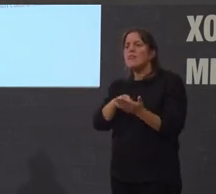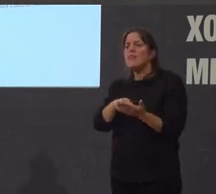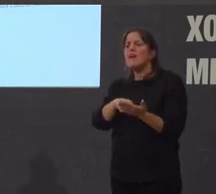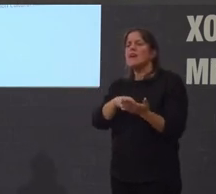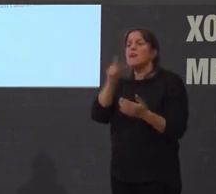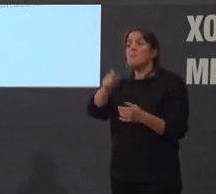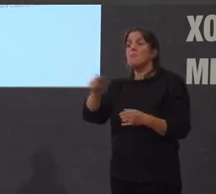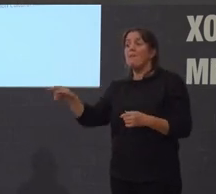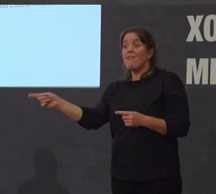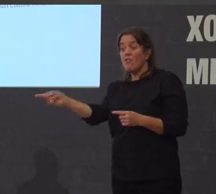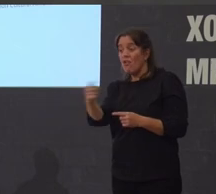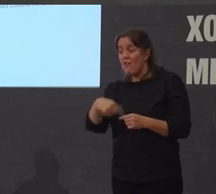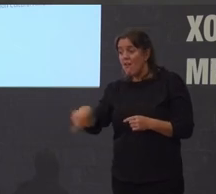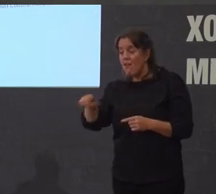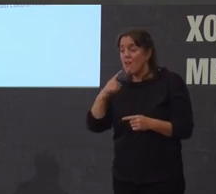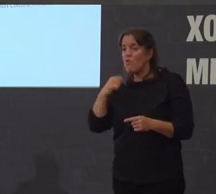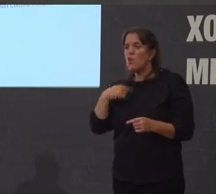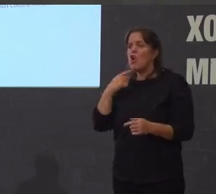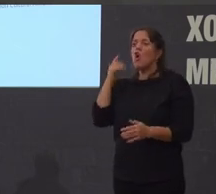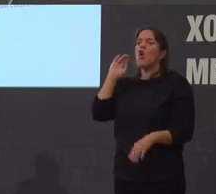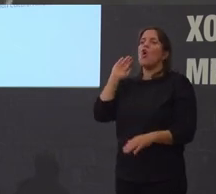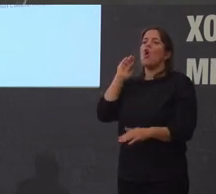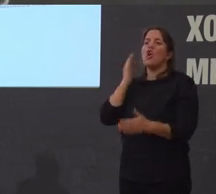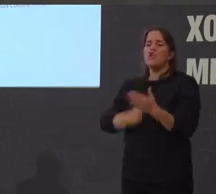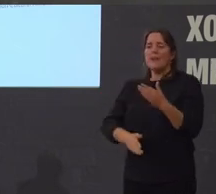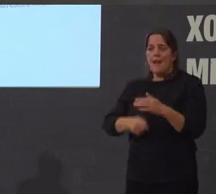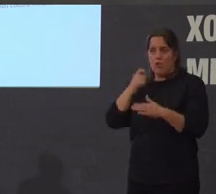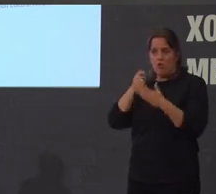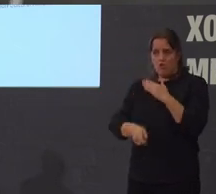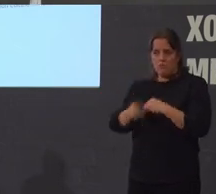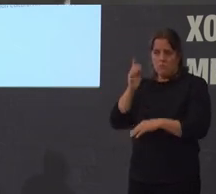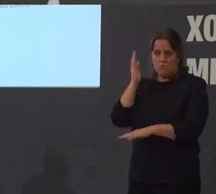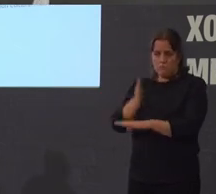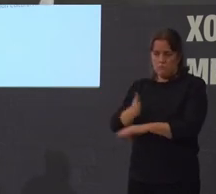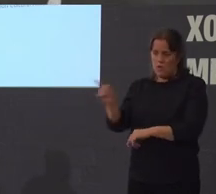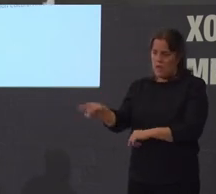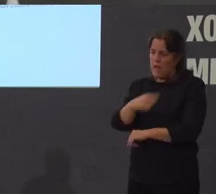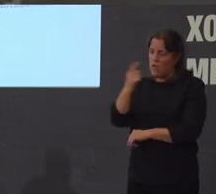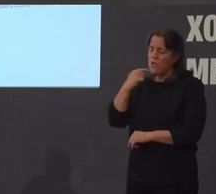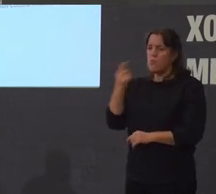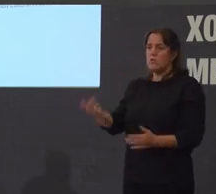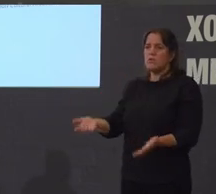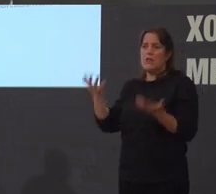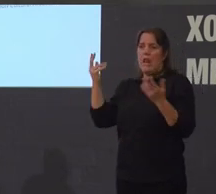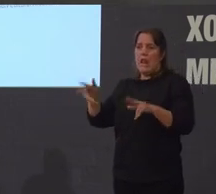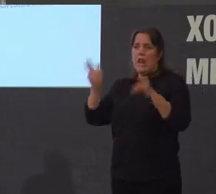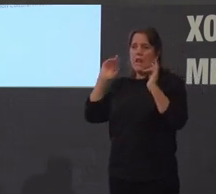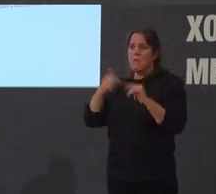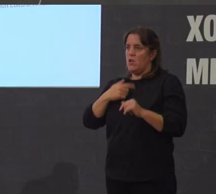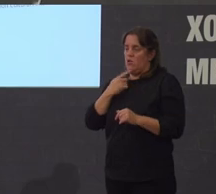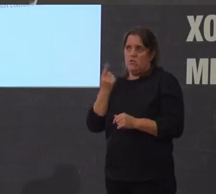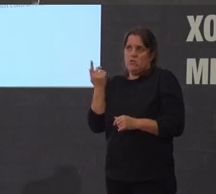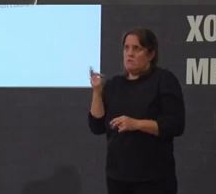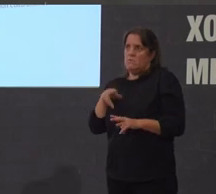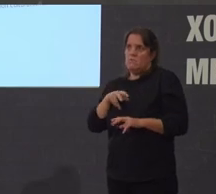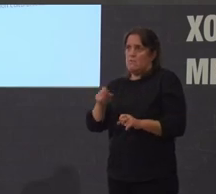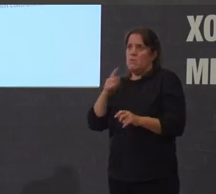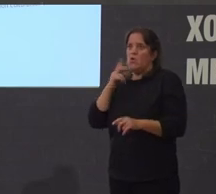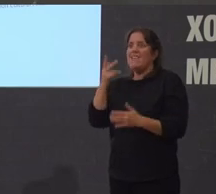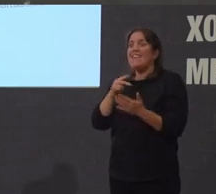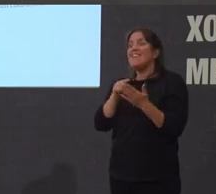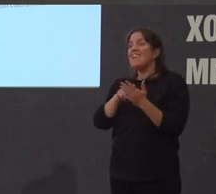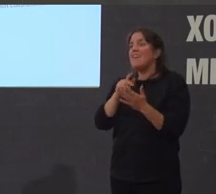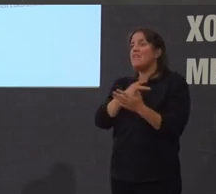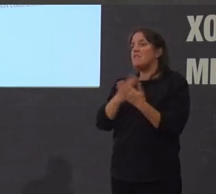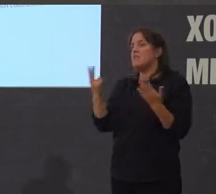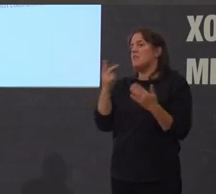fueron condenados y fueron indultados de mentira total o sea escribir los primeros fueron ejecutados el 7 de abril en monte porreiro